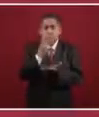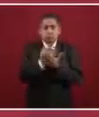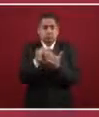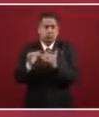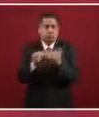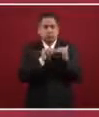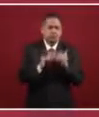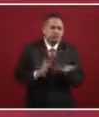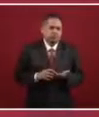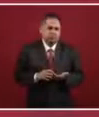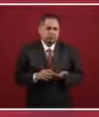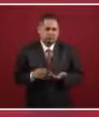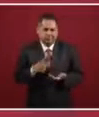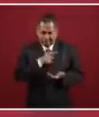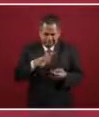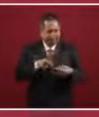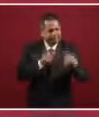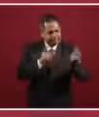haber discrepancia.